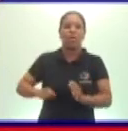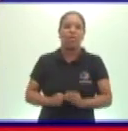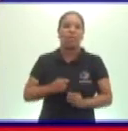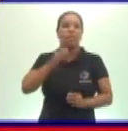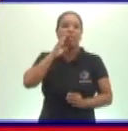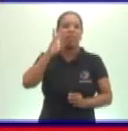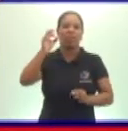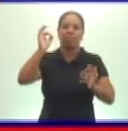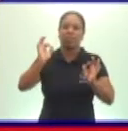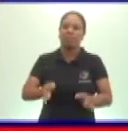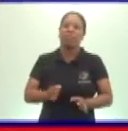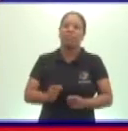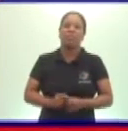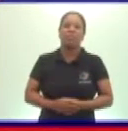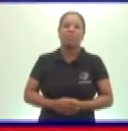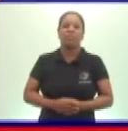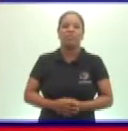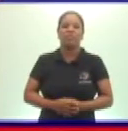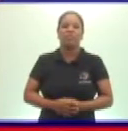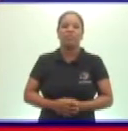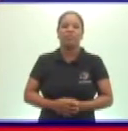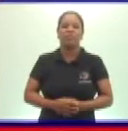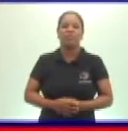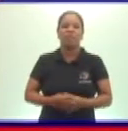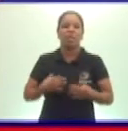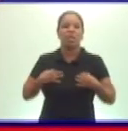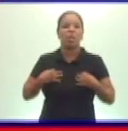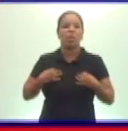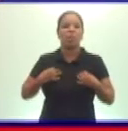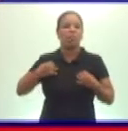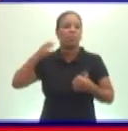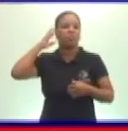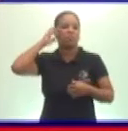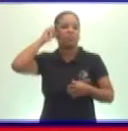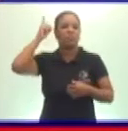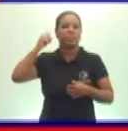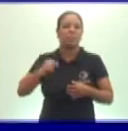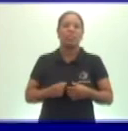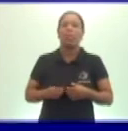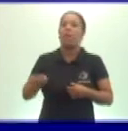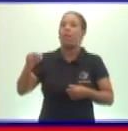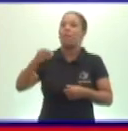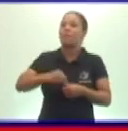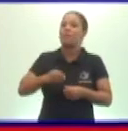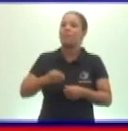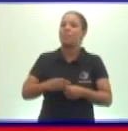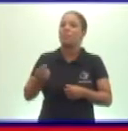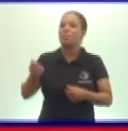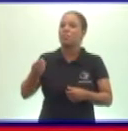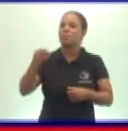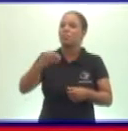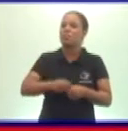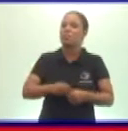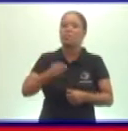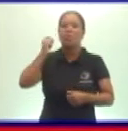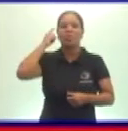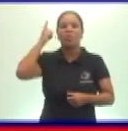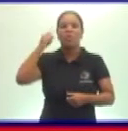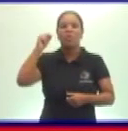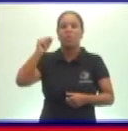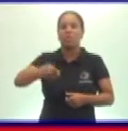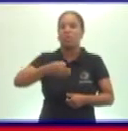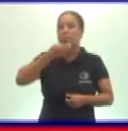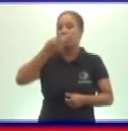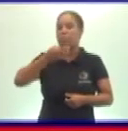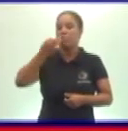maleza ideológica, ropaje ideológico, inversión ideológica. Y eso lo ratifica Federico Engels en una carta